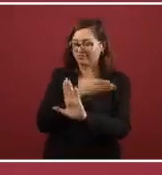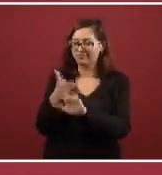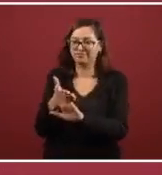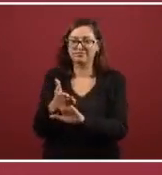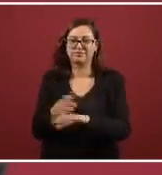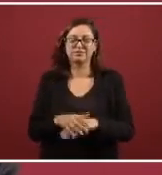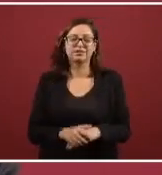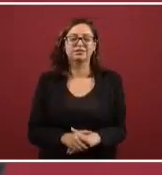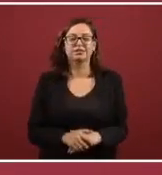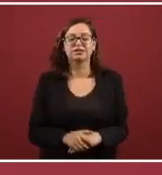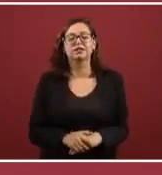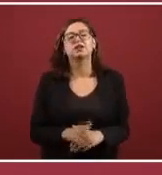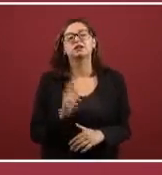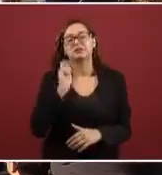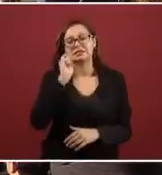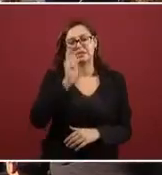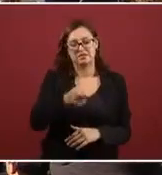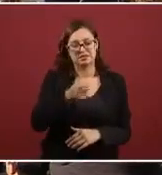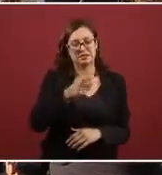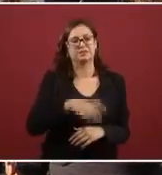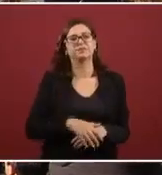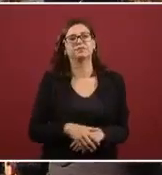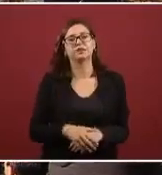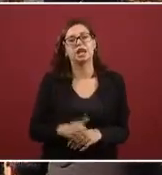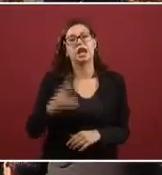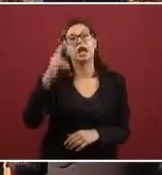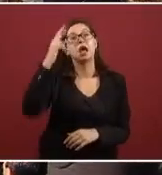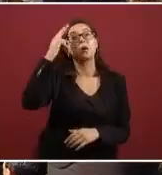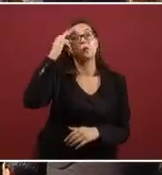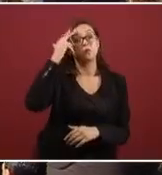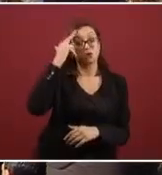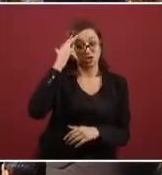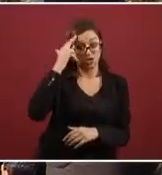O sea, Porfirio Díaz contaba con la información